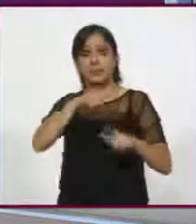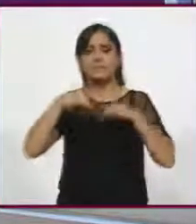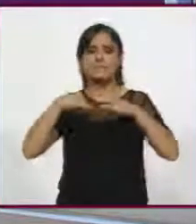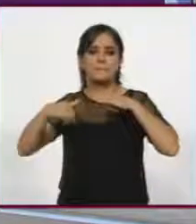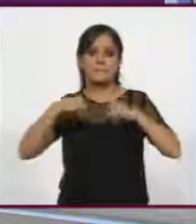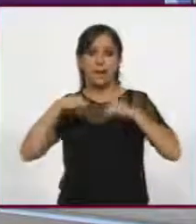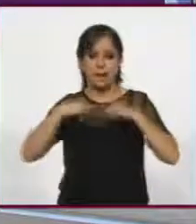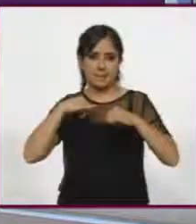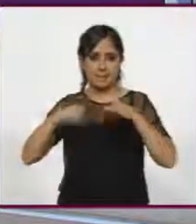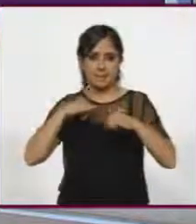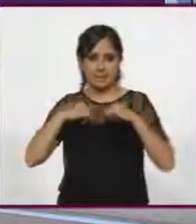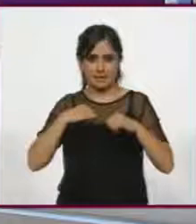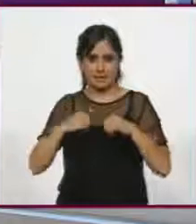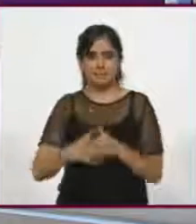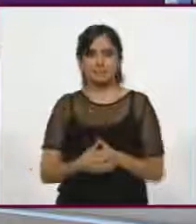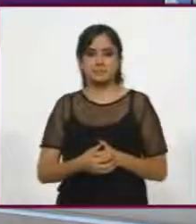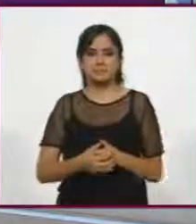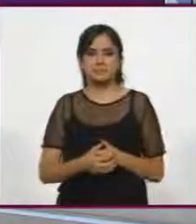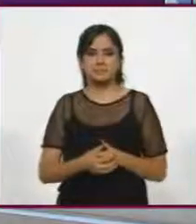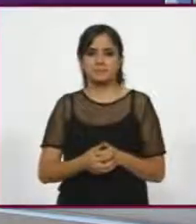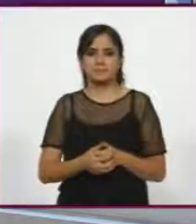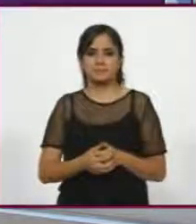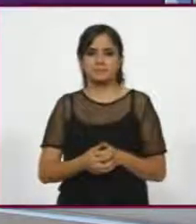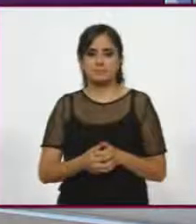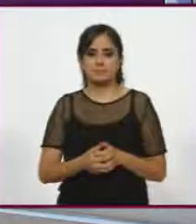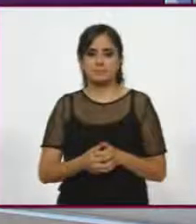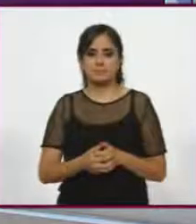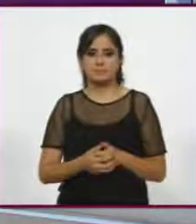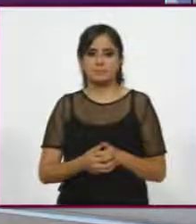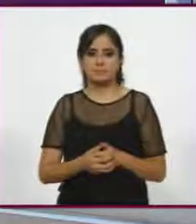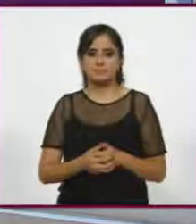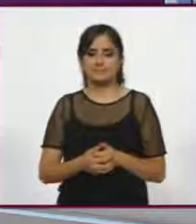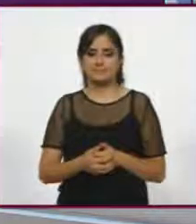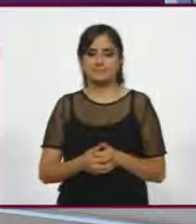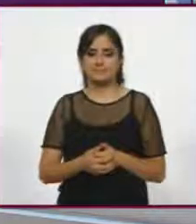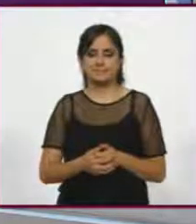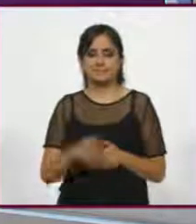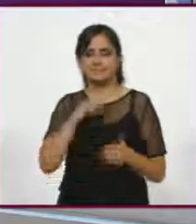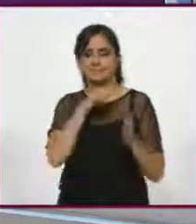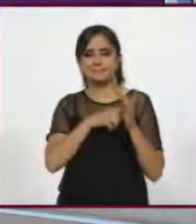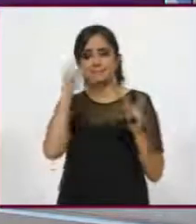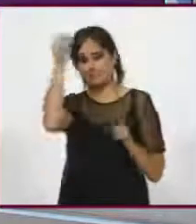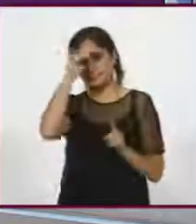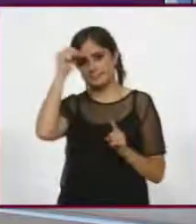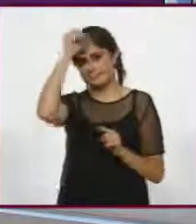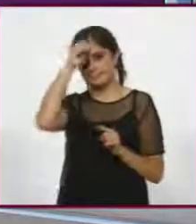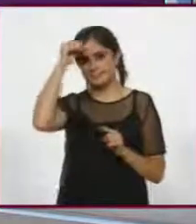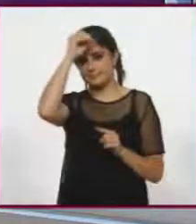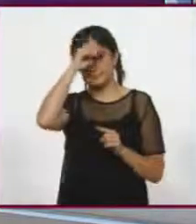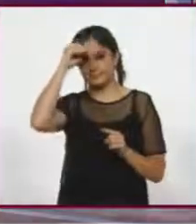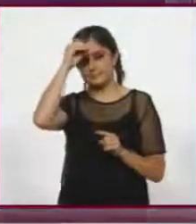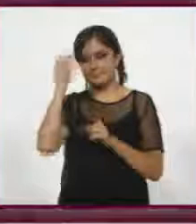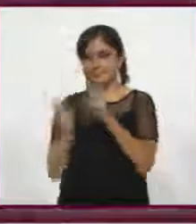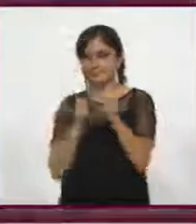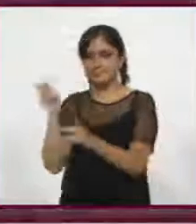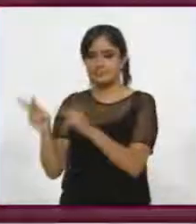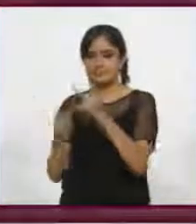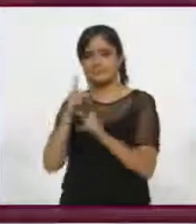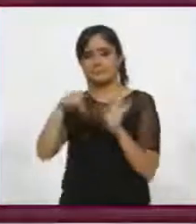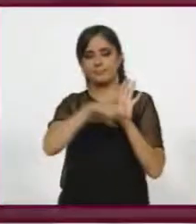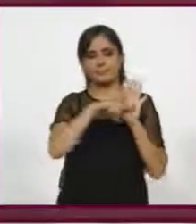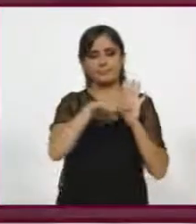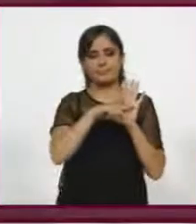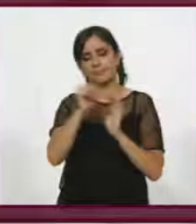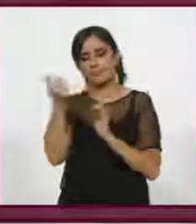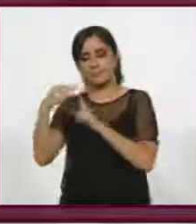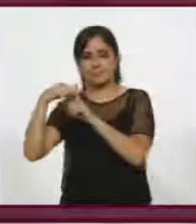mapa, básicamente son las opiniones de lo menos favorable a lo